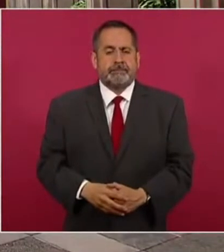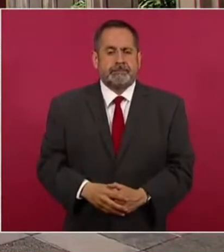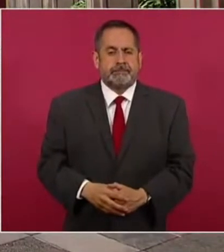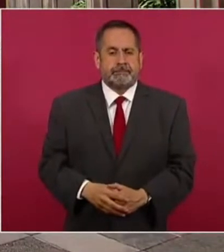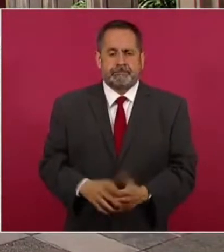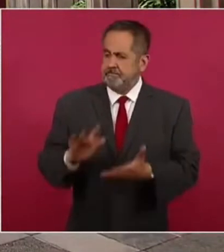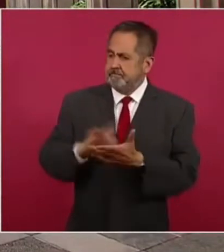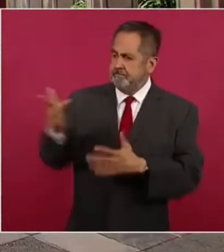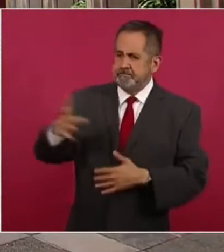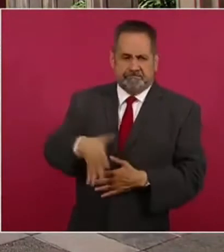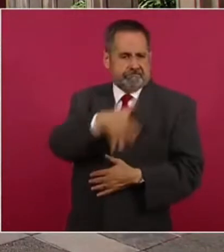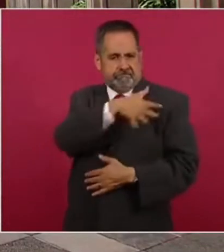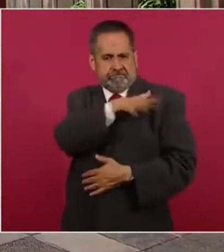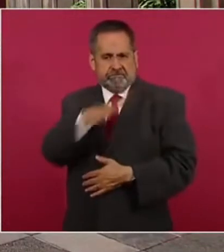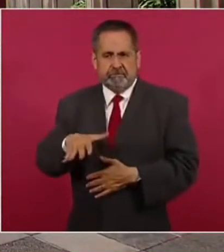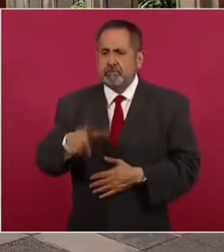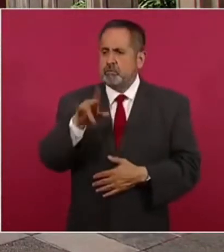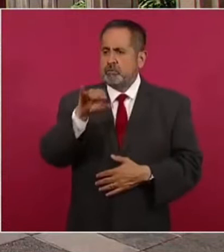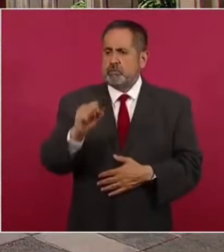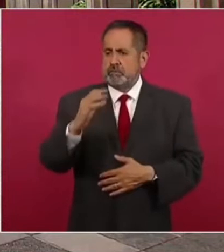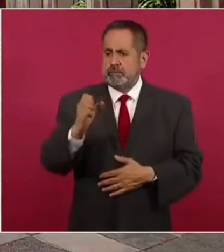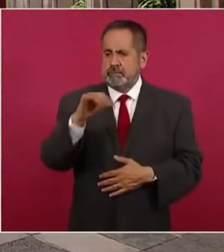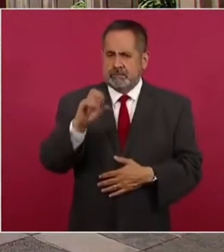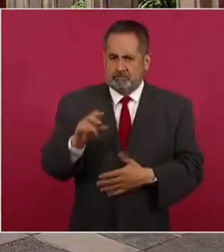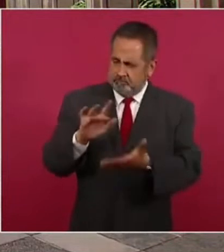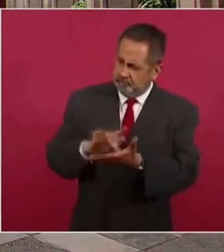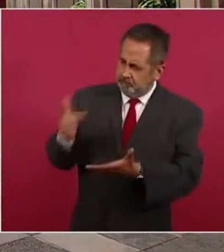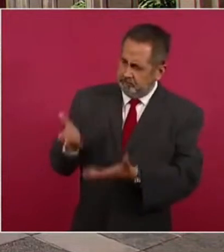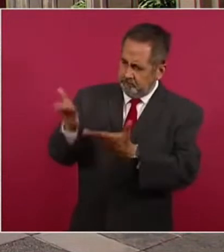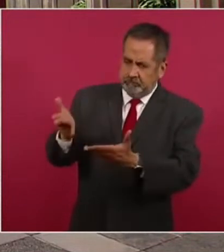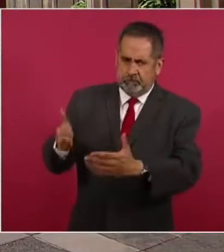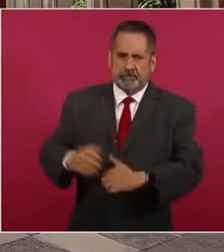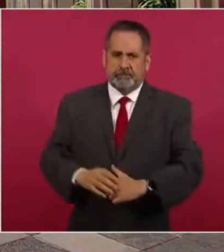Gracias, general Luis Crescencio Sandoval González.